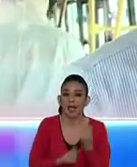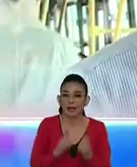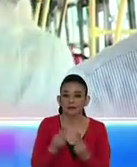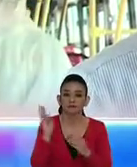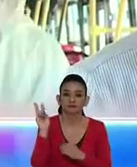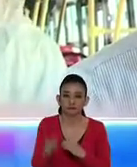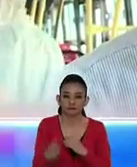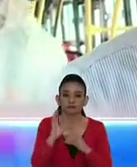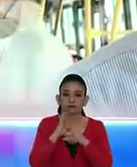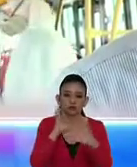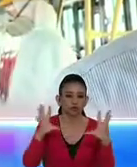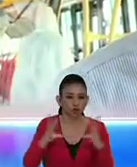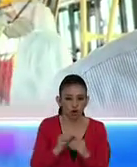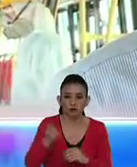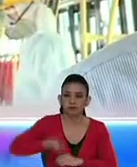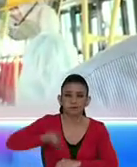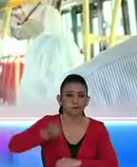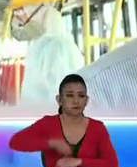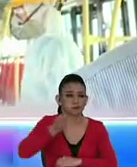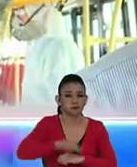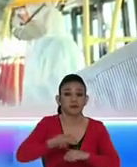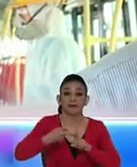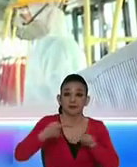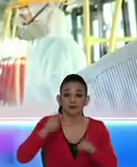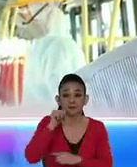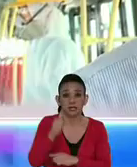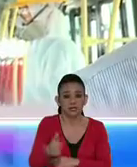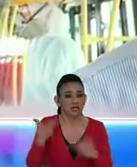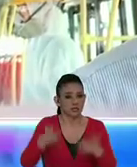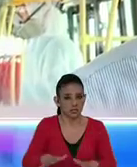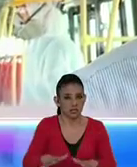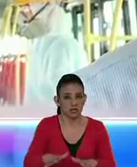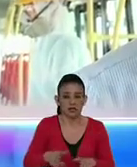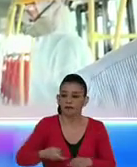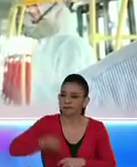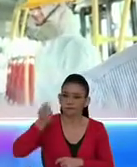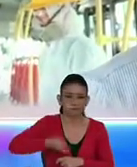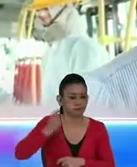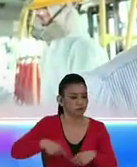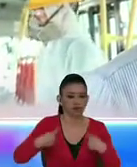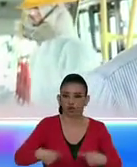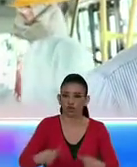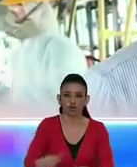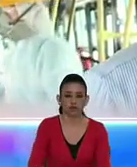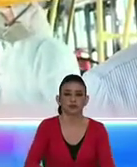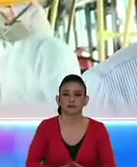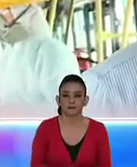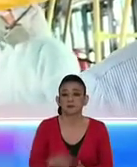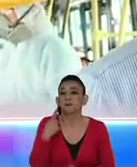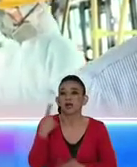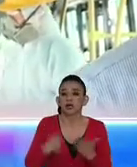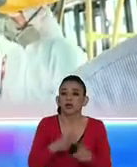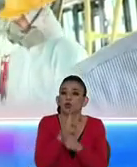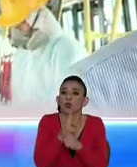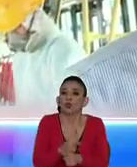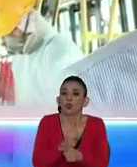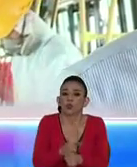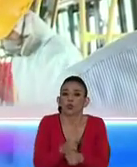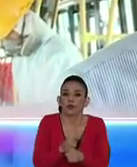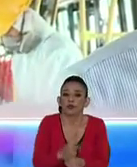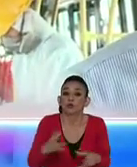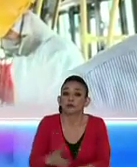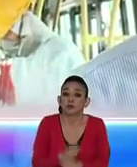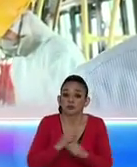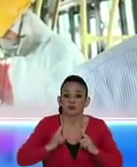paradas de nuestros sistemas. Desde el día de mañana lo haremos intensamente todos los días a fin de precautelar sobre todo la seguridad y la